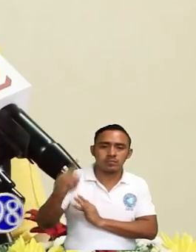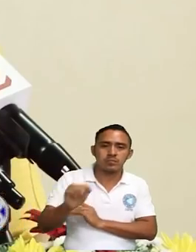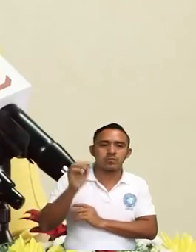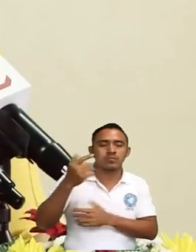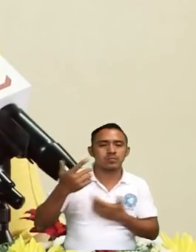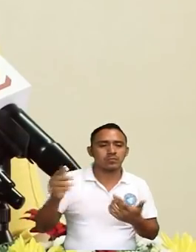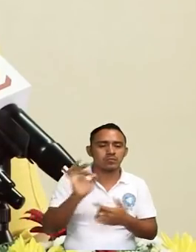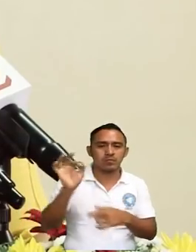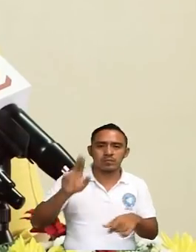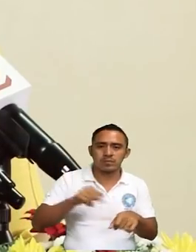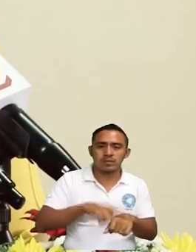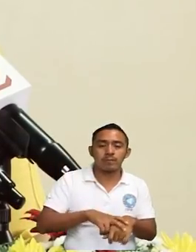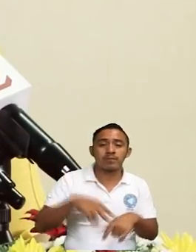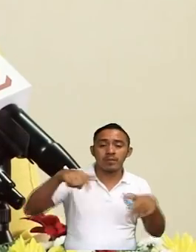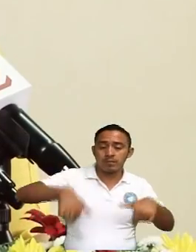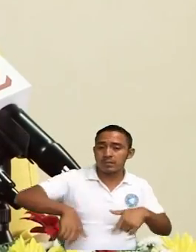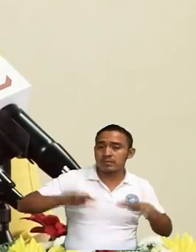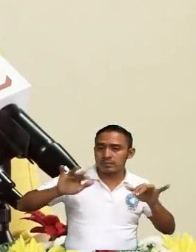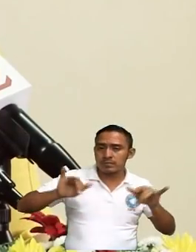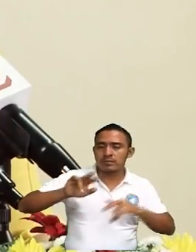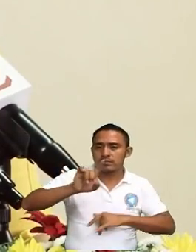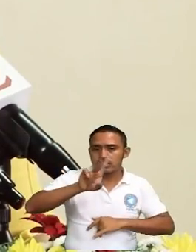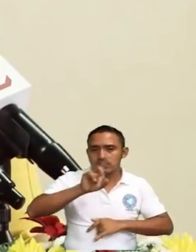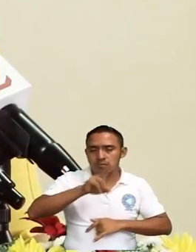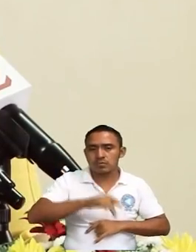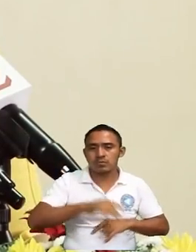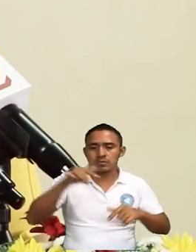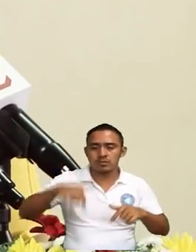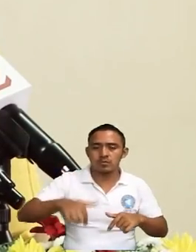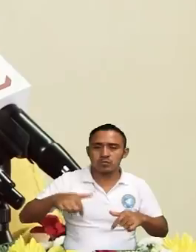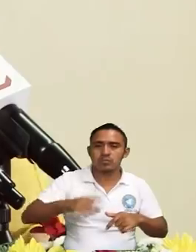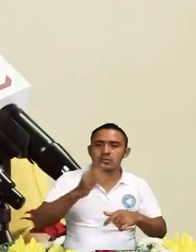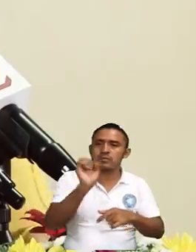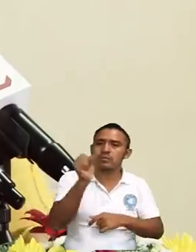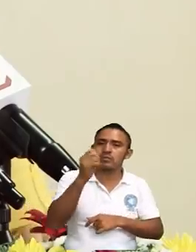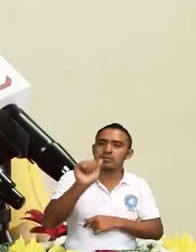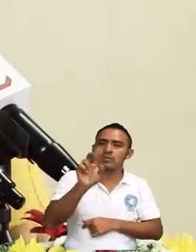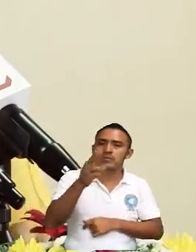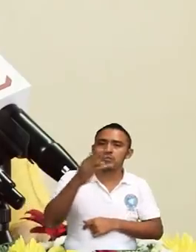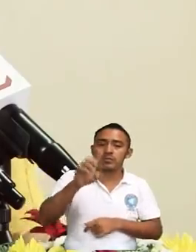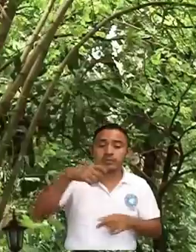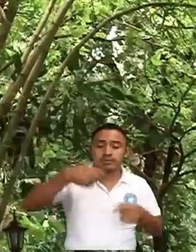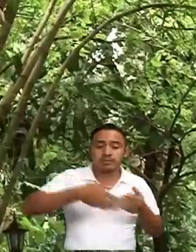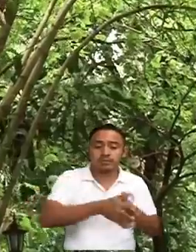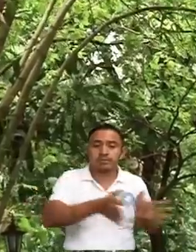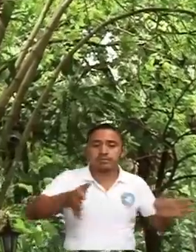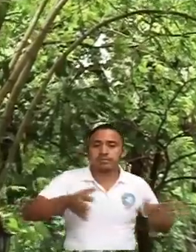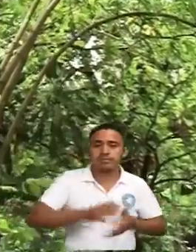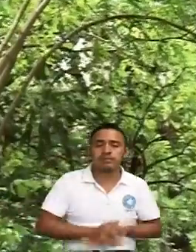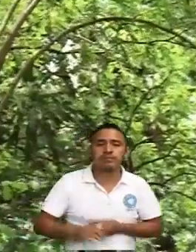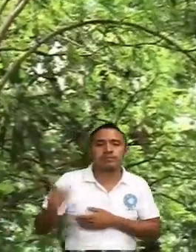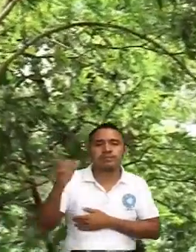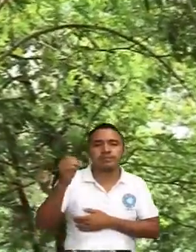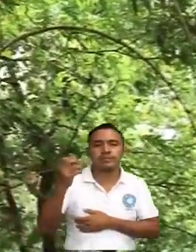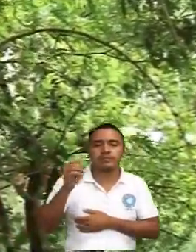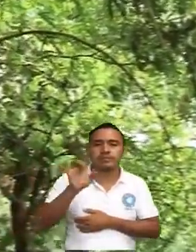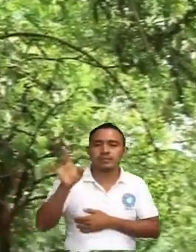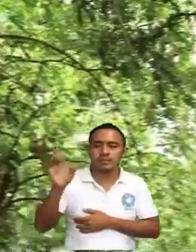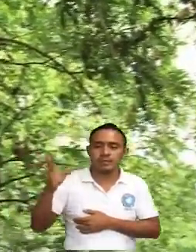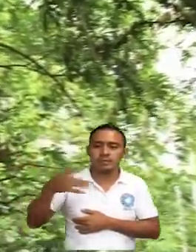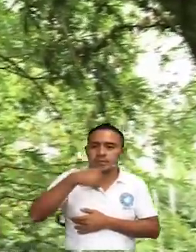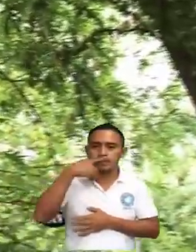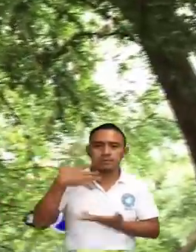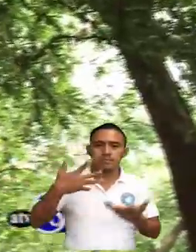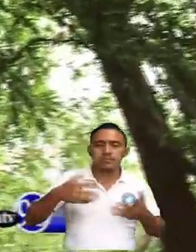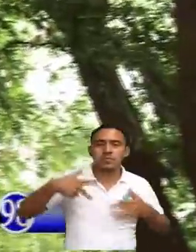Llevamos a la fecha 12 arboretum, con el día de hoy en el Sauce estamos inaugurando. Del 10 al 15 de junio, el INAFOR anuncia